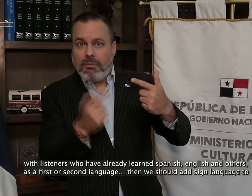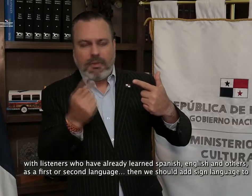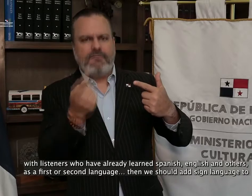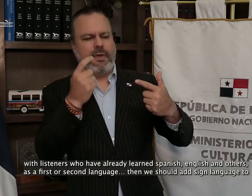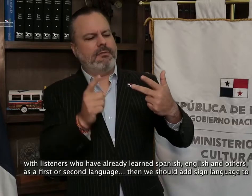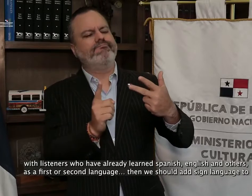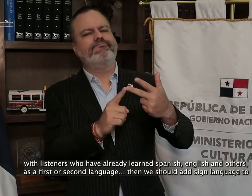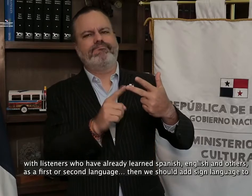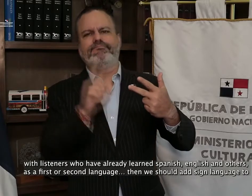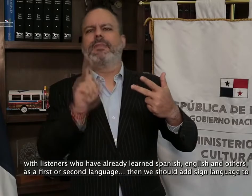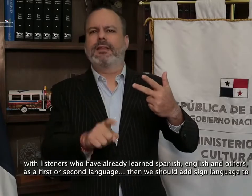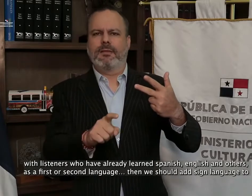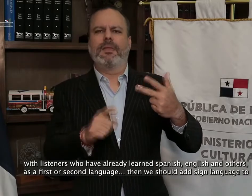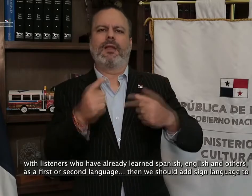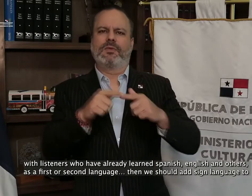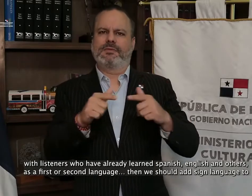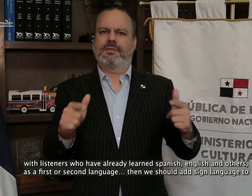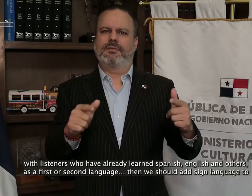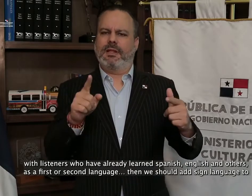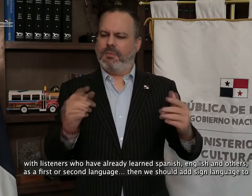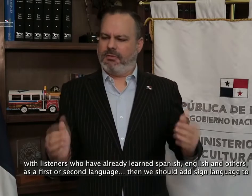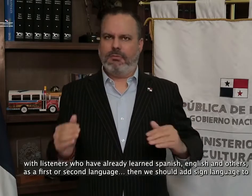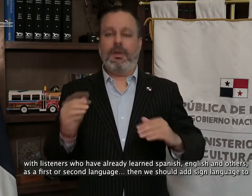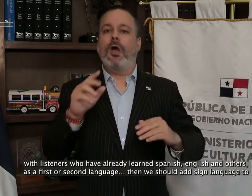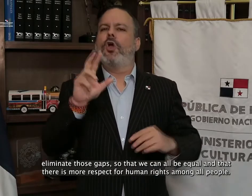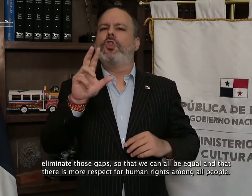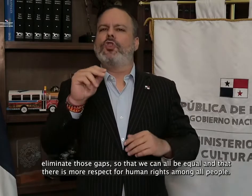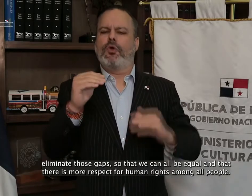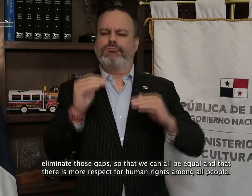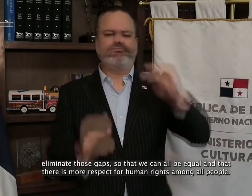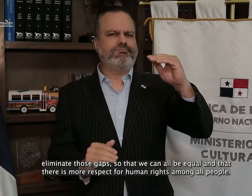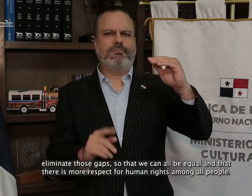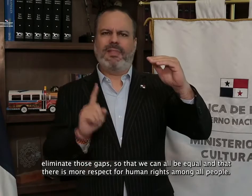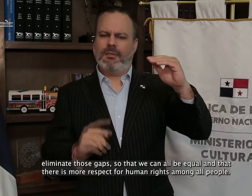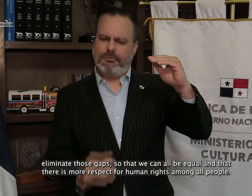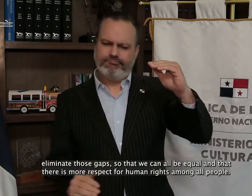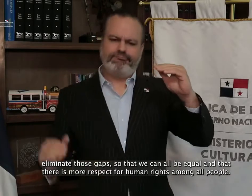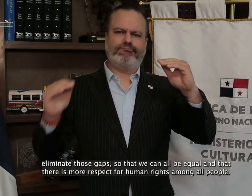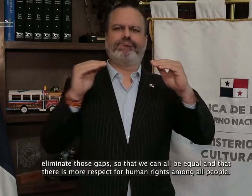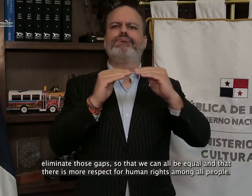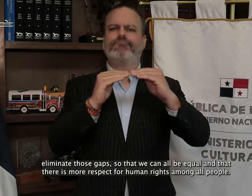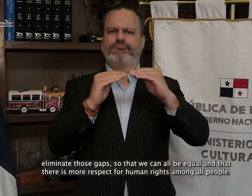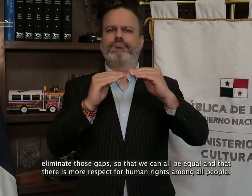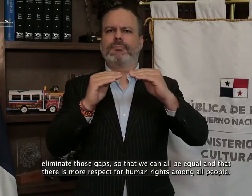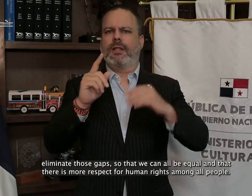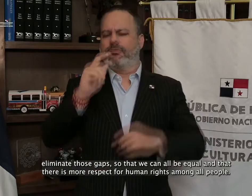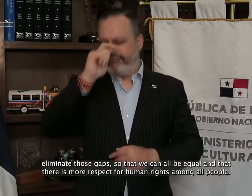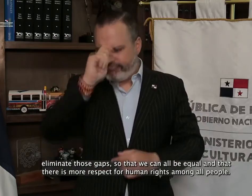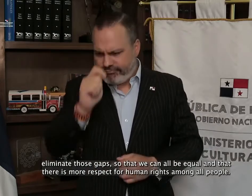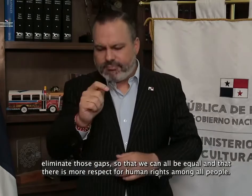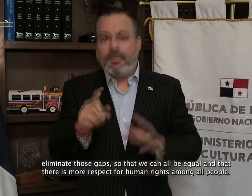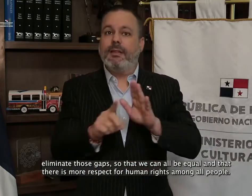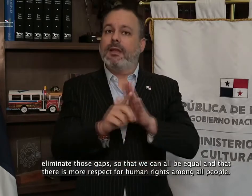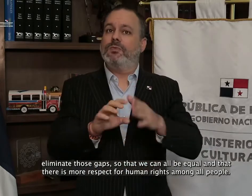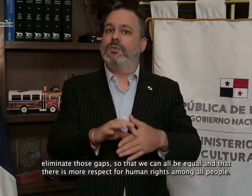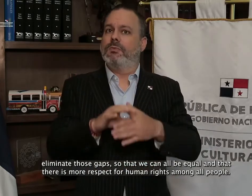Igual, los oyentes también deben tener la oportunidad de aprender lengua de señas. Por ejemplo, si la comunidad sorda